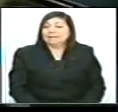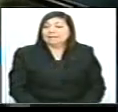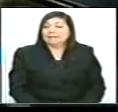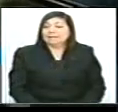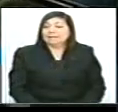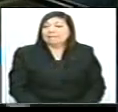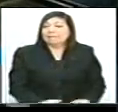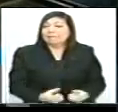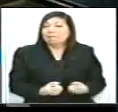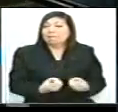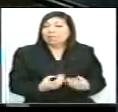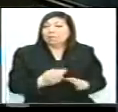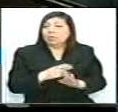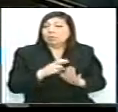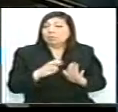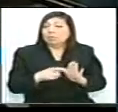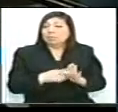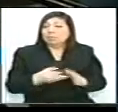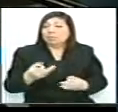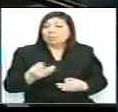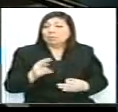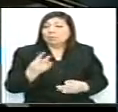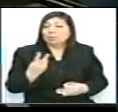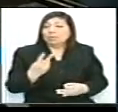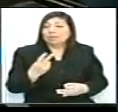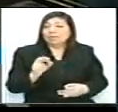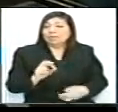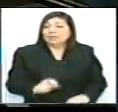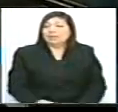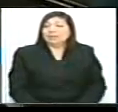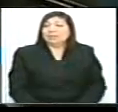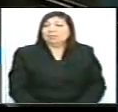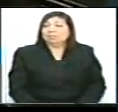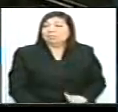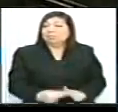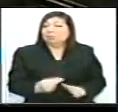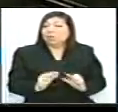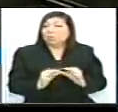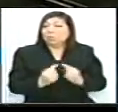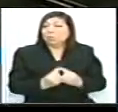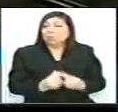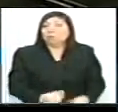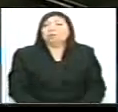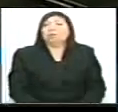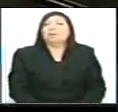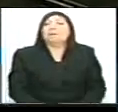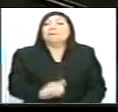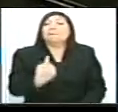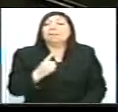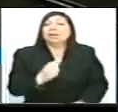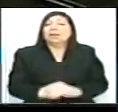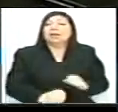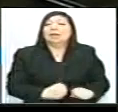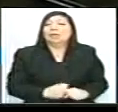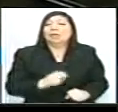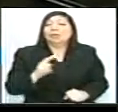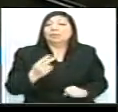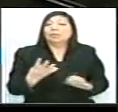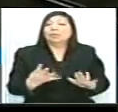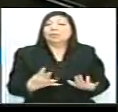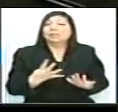En cuanto al proyecto de presupuesto 2020, a nivel de sectores, para el año